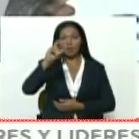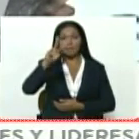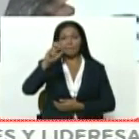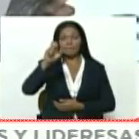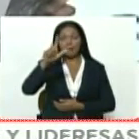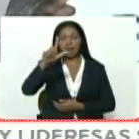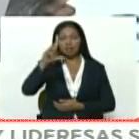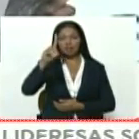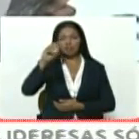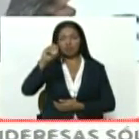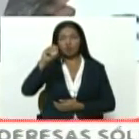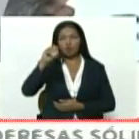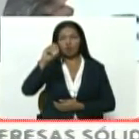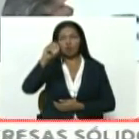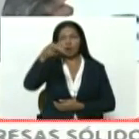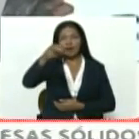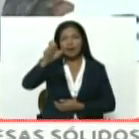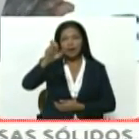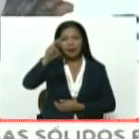de prensa escrita del país.